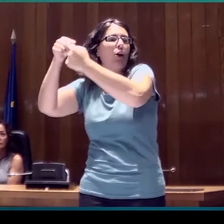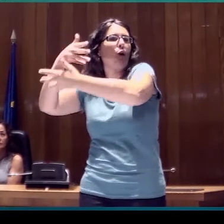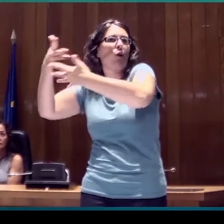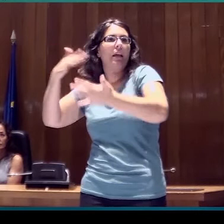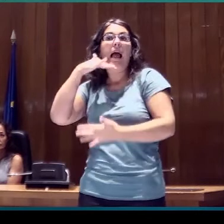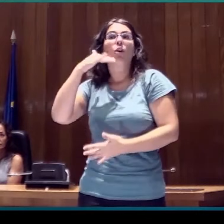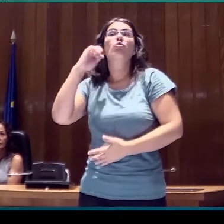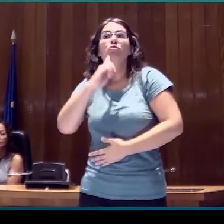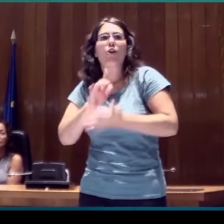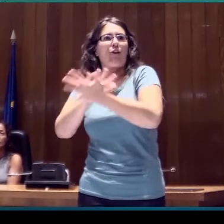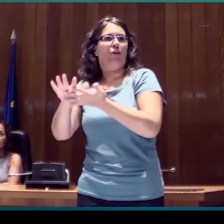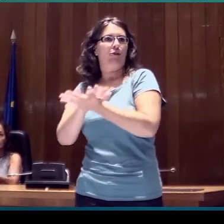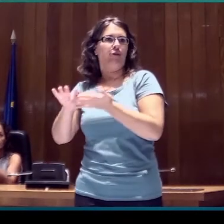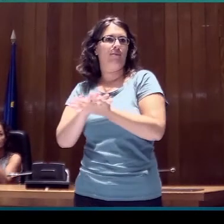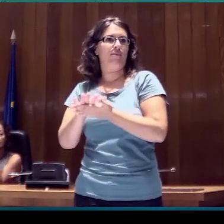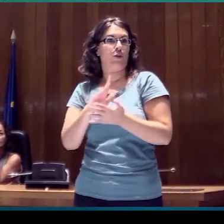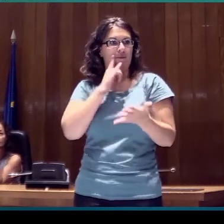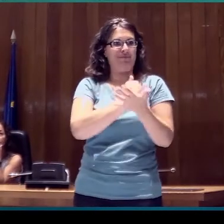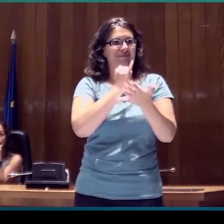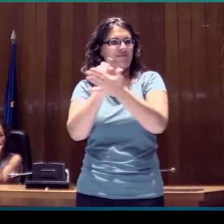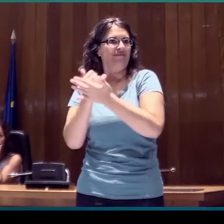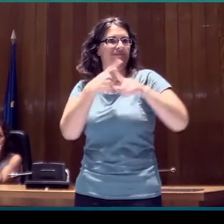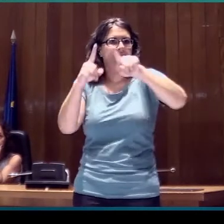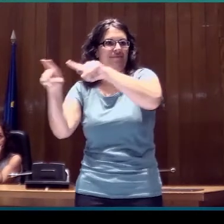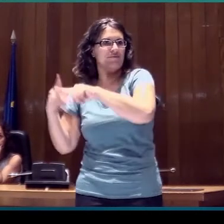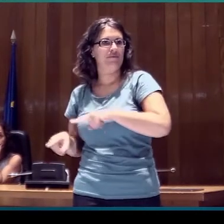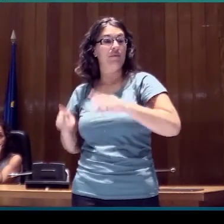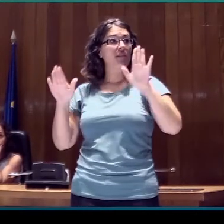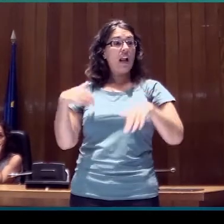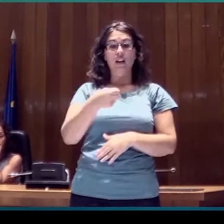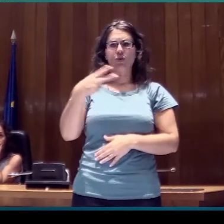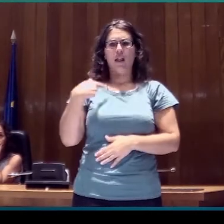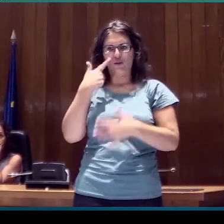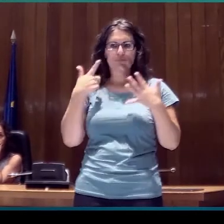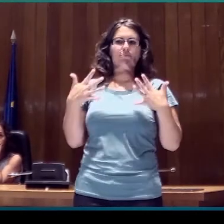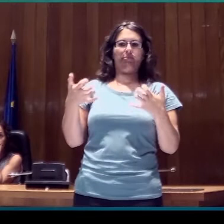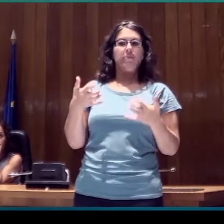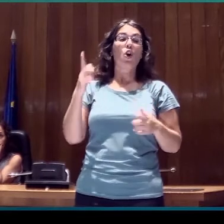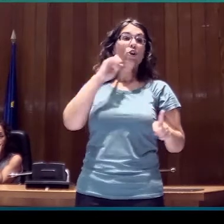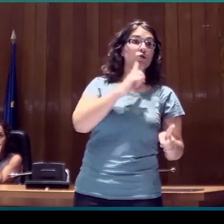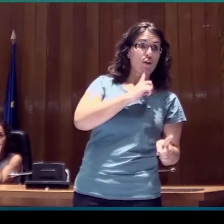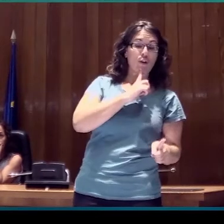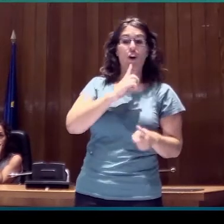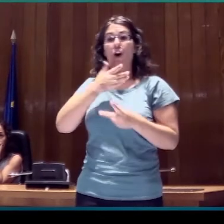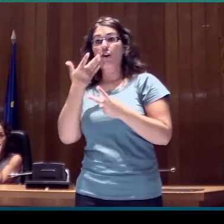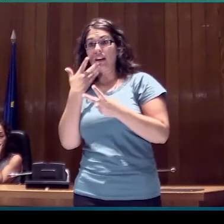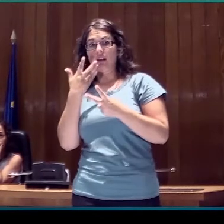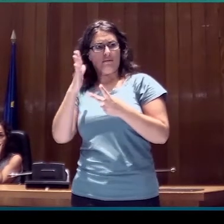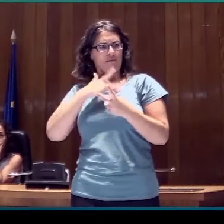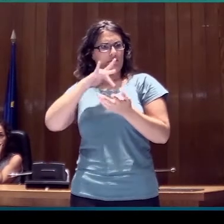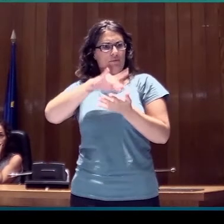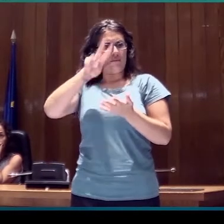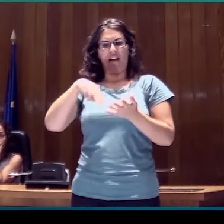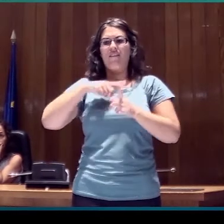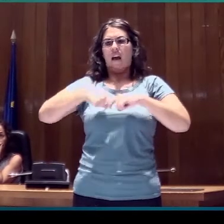sordos signante. Los resultados indicaron que tanto los sordos como los oyentes de familias signantes nativas tenían